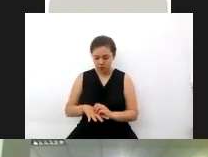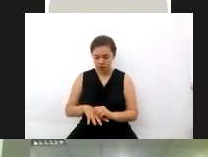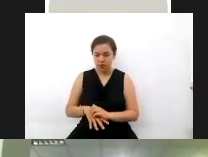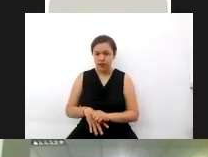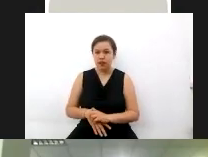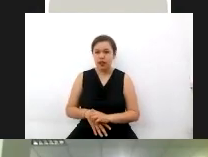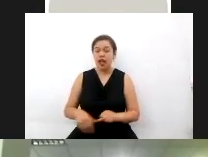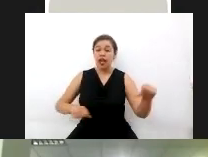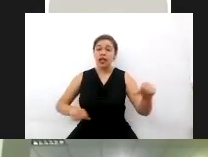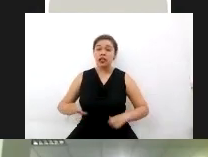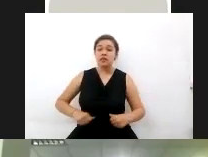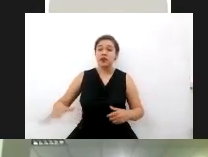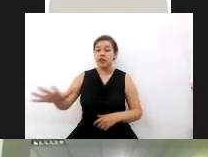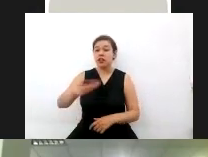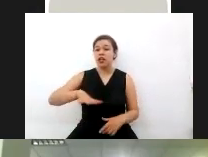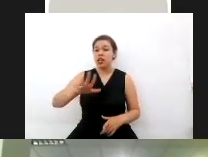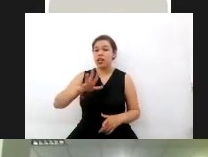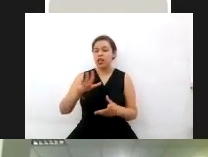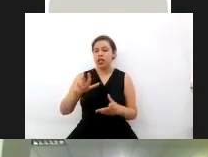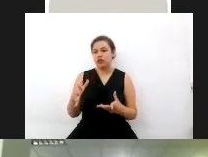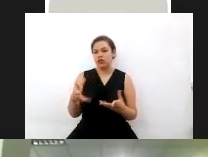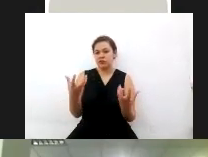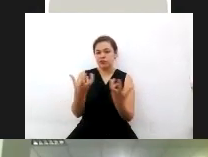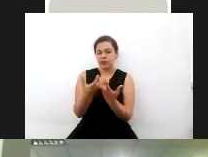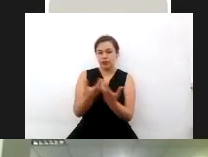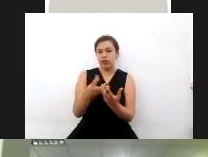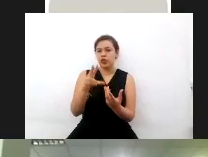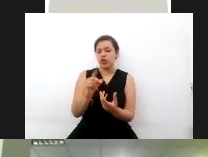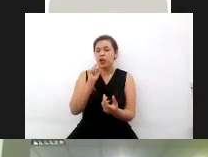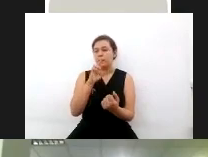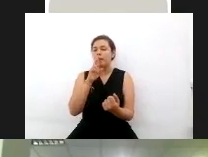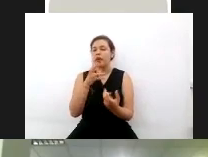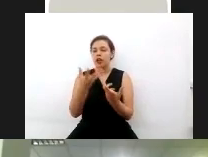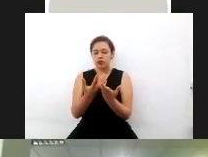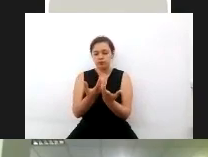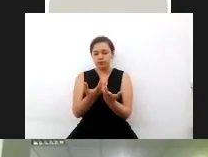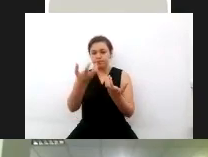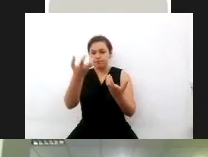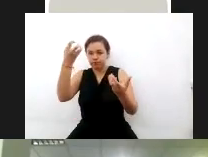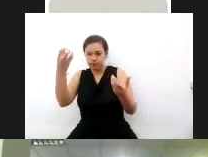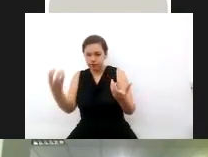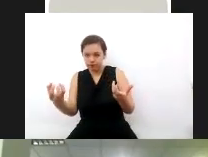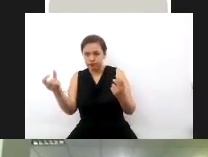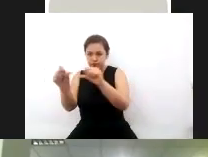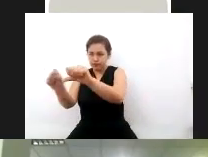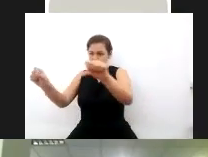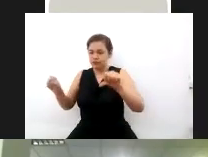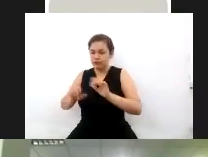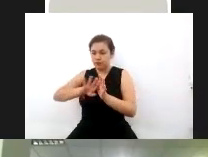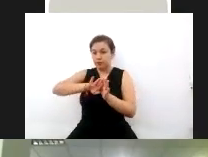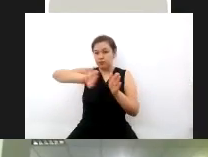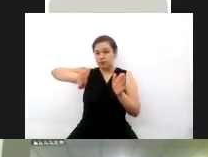espacios comunes con estos niños y a lo mejor lo más conveniente es aislar a esa sala o